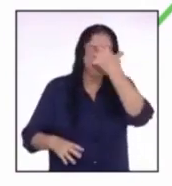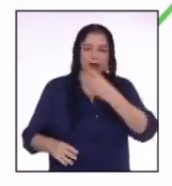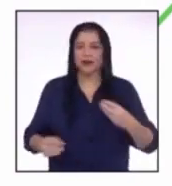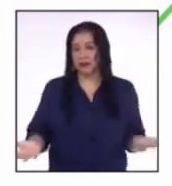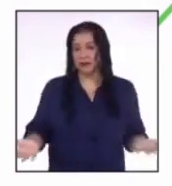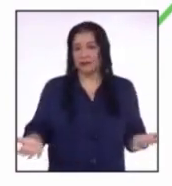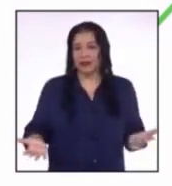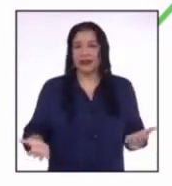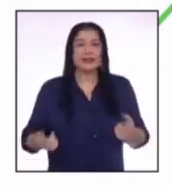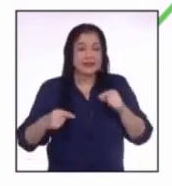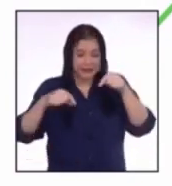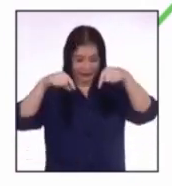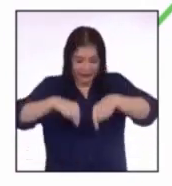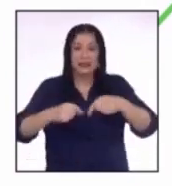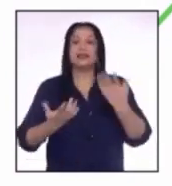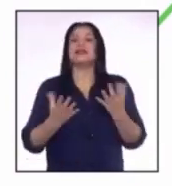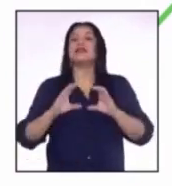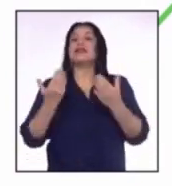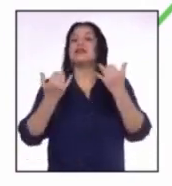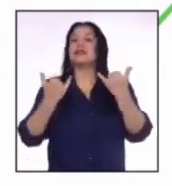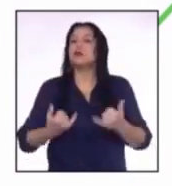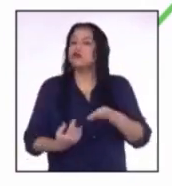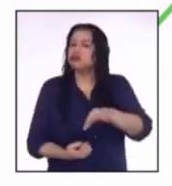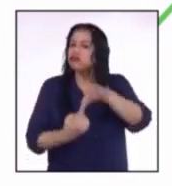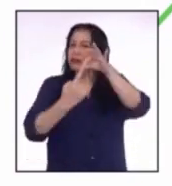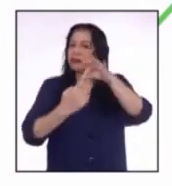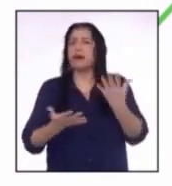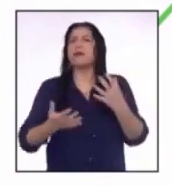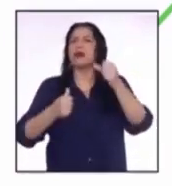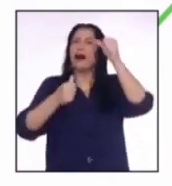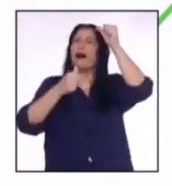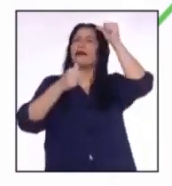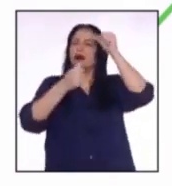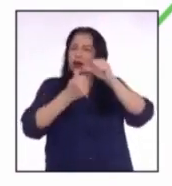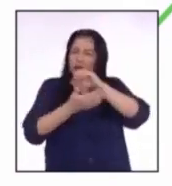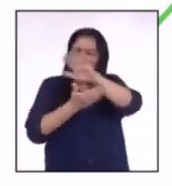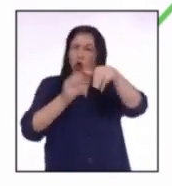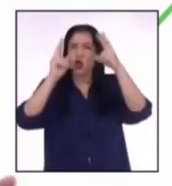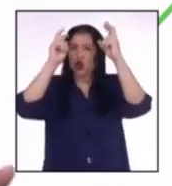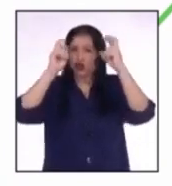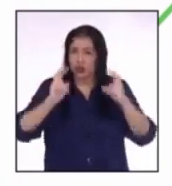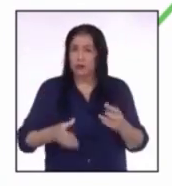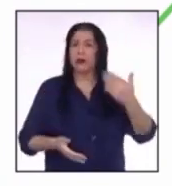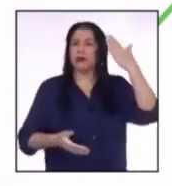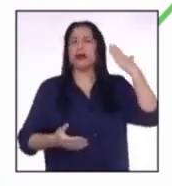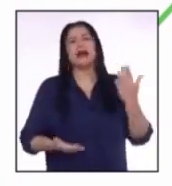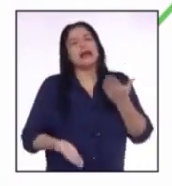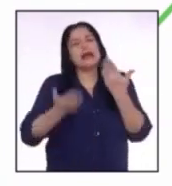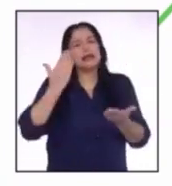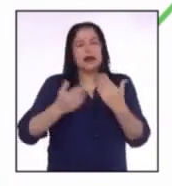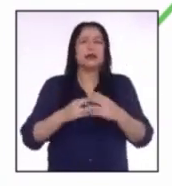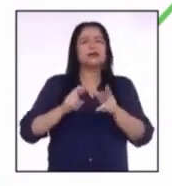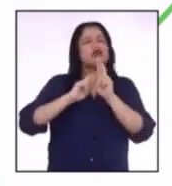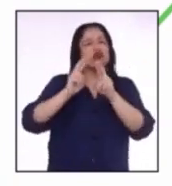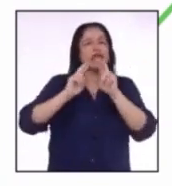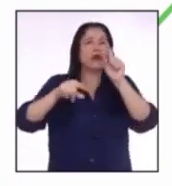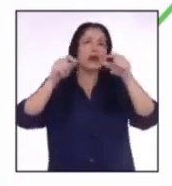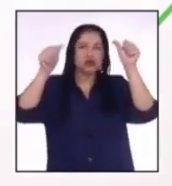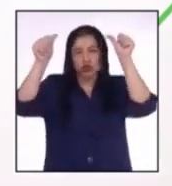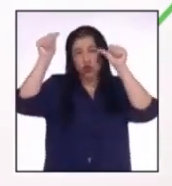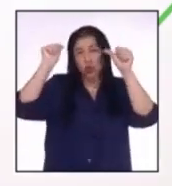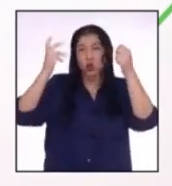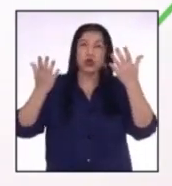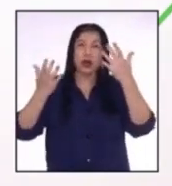así que en este programa especial repasaremos un poco estos temas para resolver algunas de sus inquietudes y